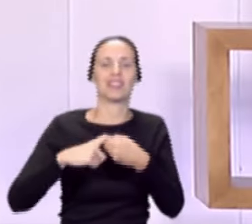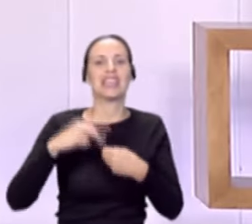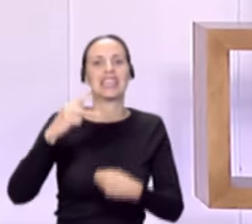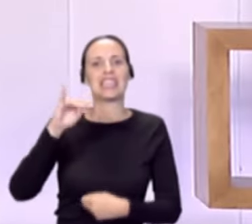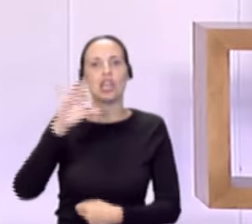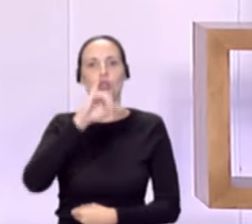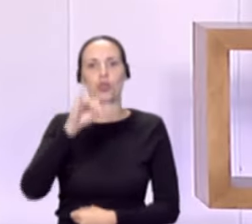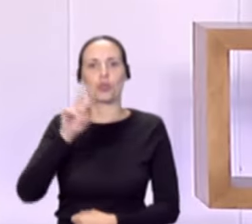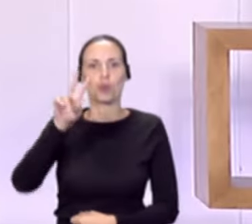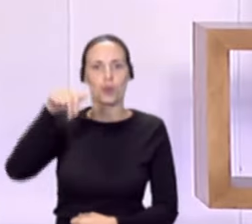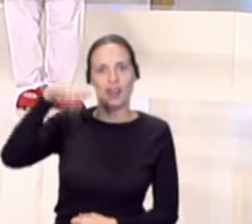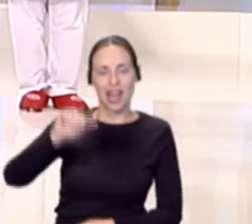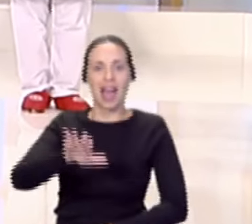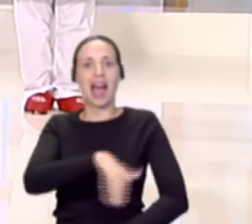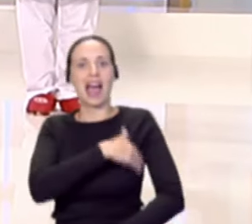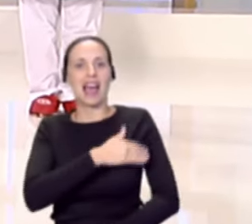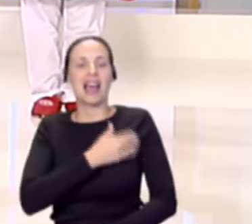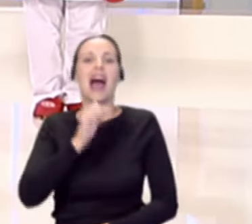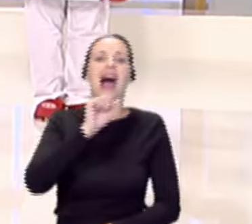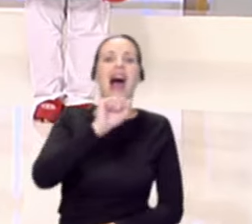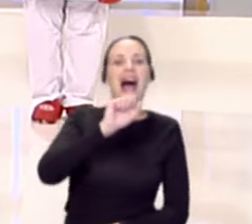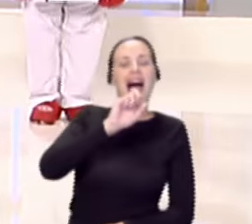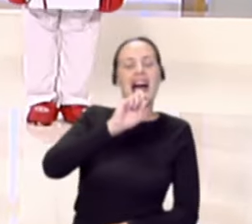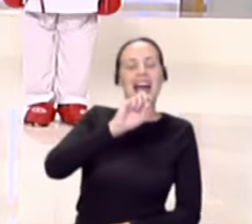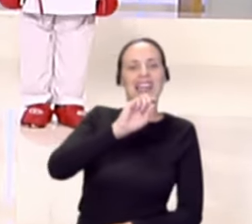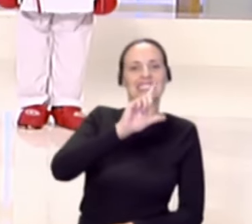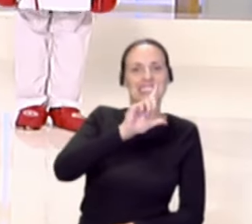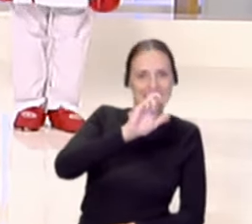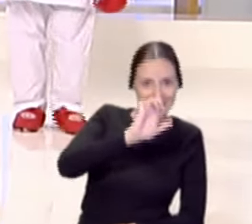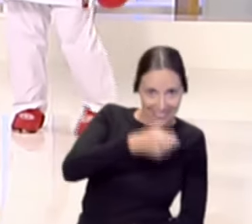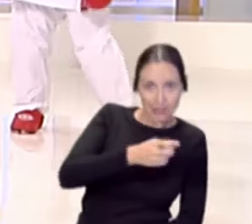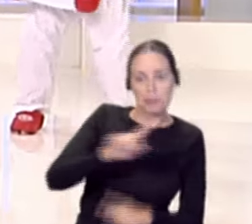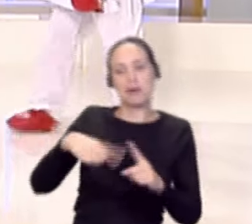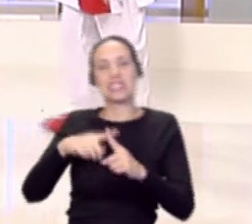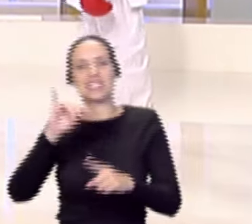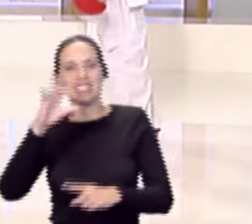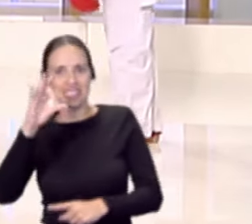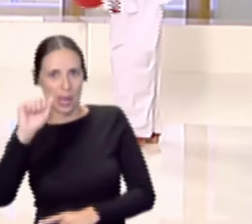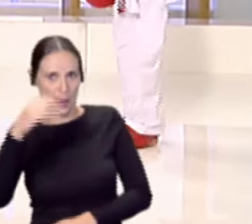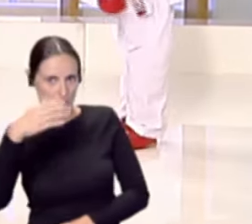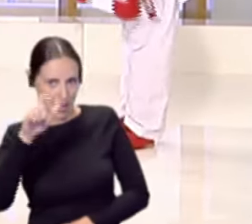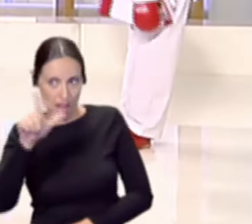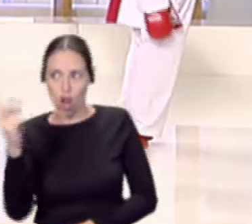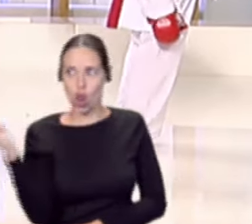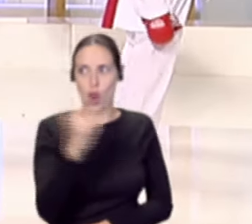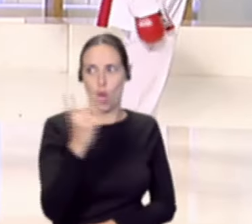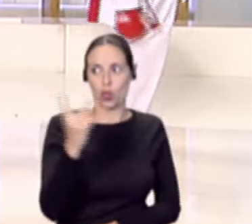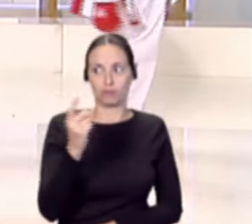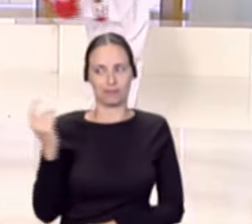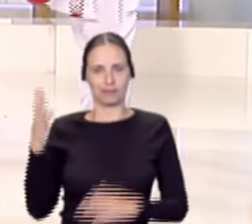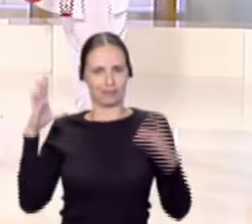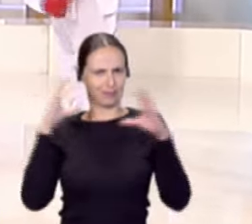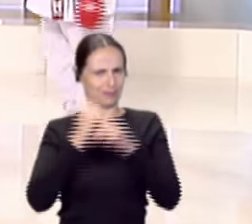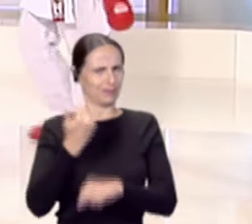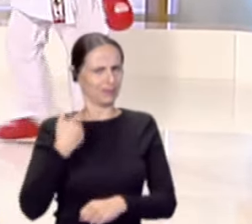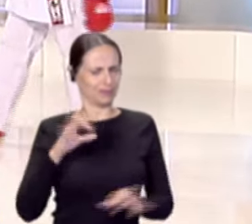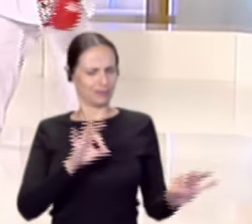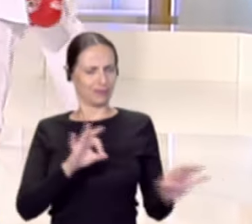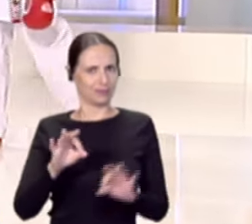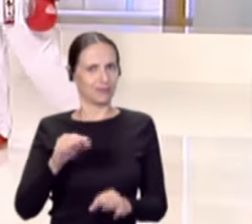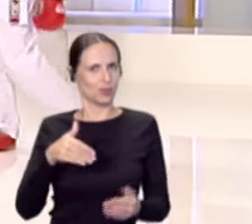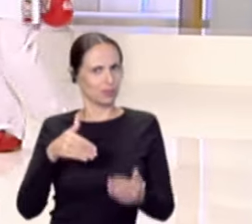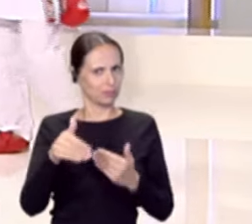también Isabel Baute. Los vamos a ver en un ratito. Aquí están ya empezando a concentrarse, así que no se lo